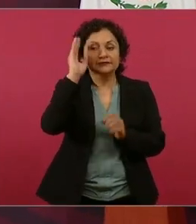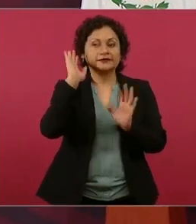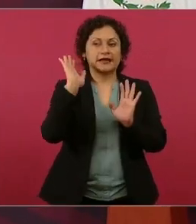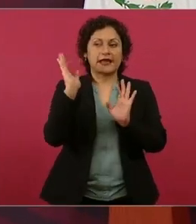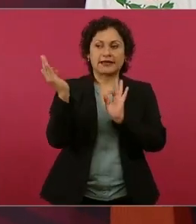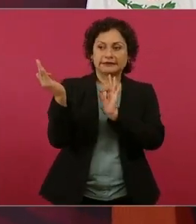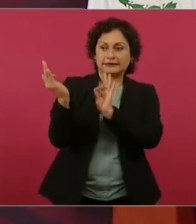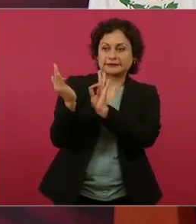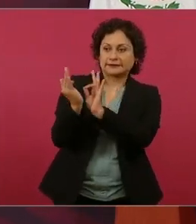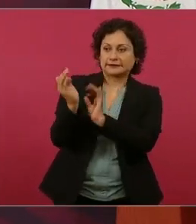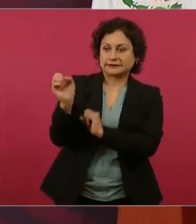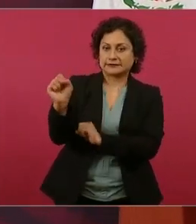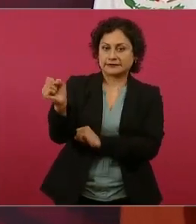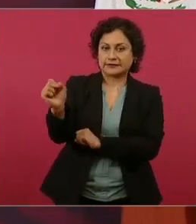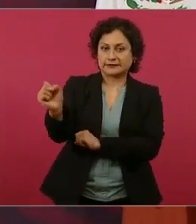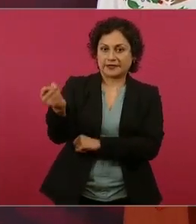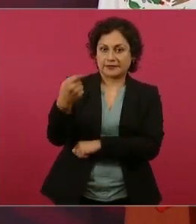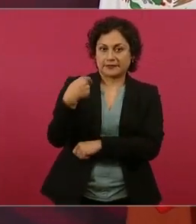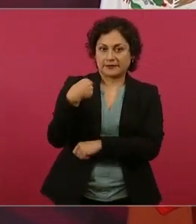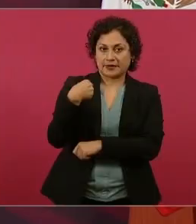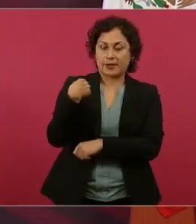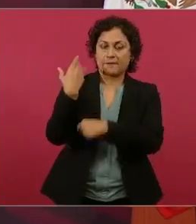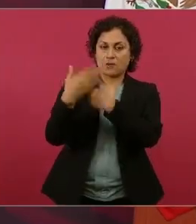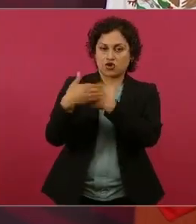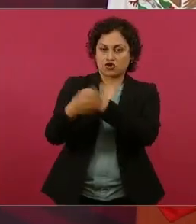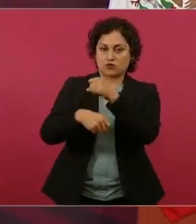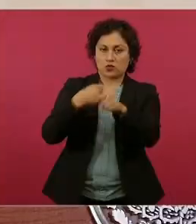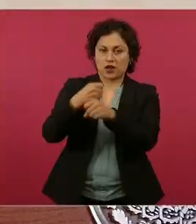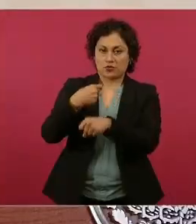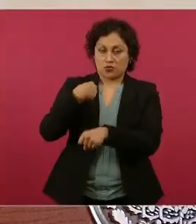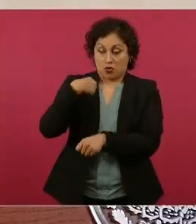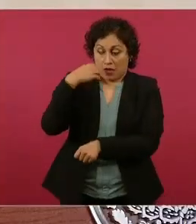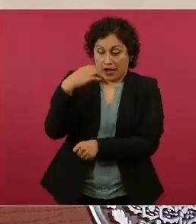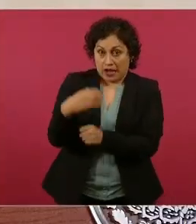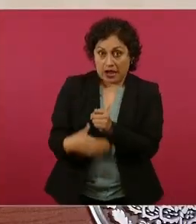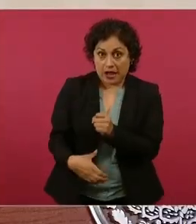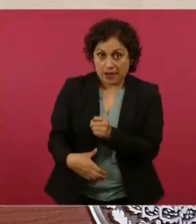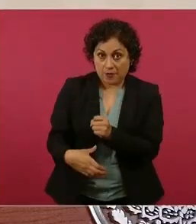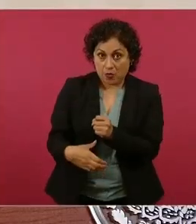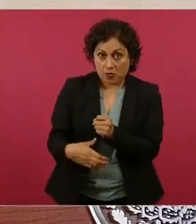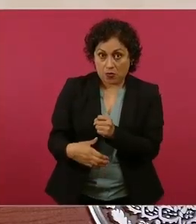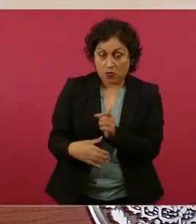termino del año próximo, ya